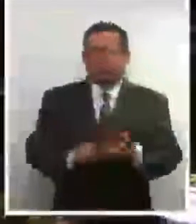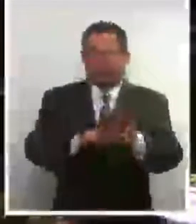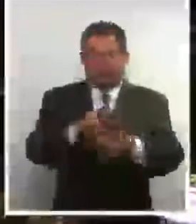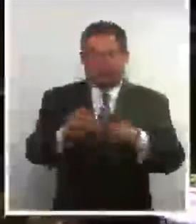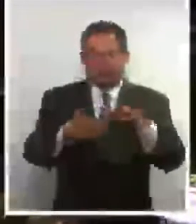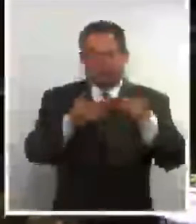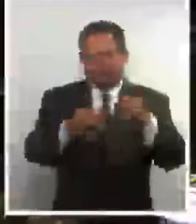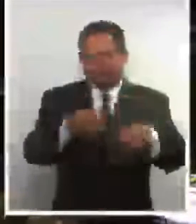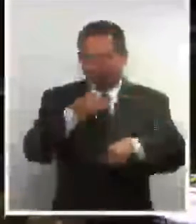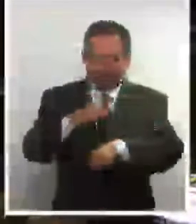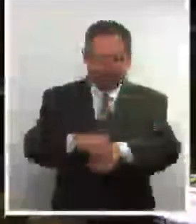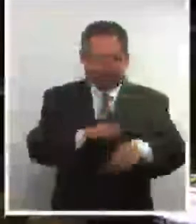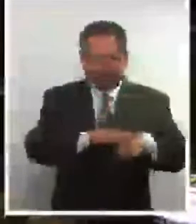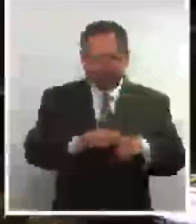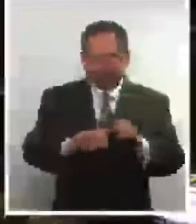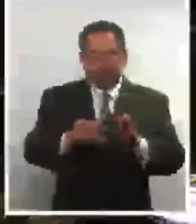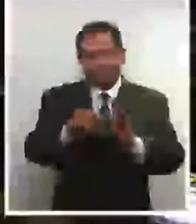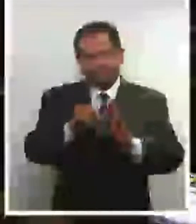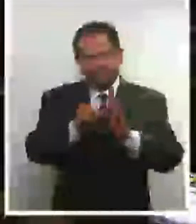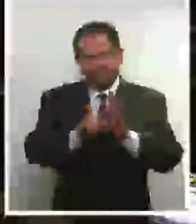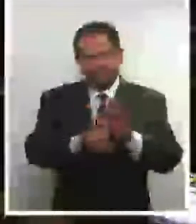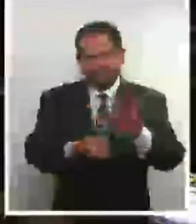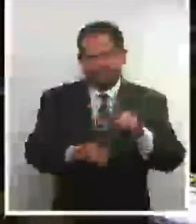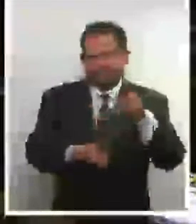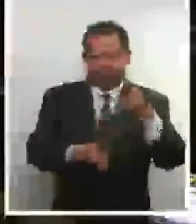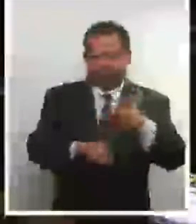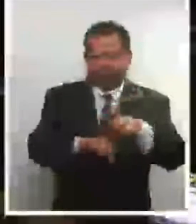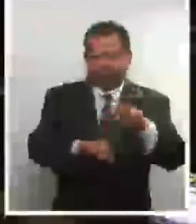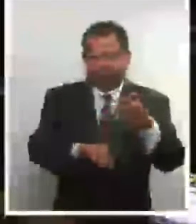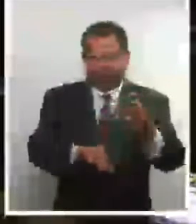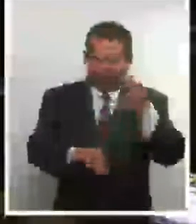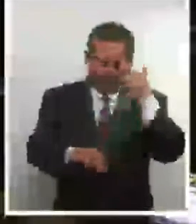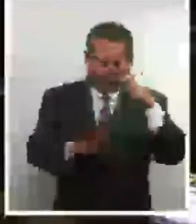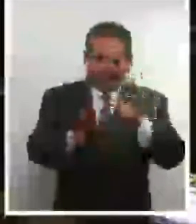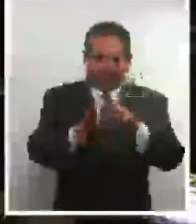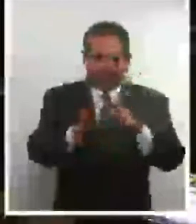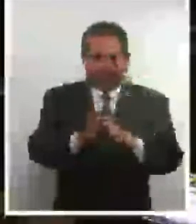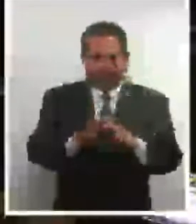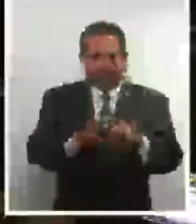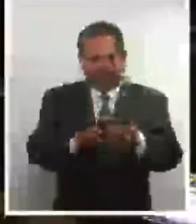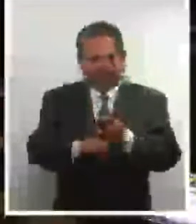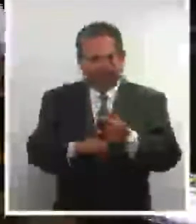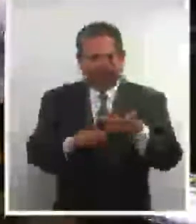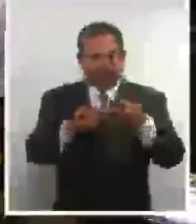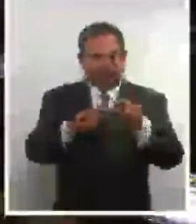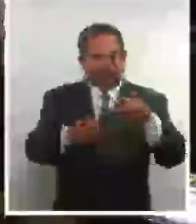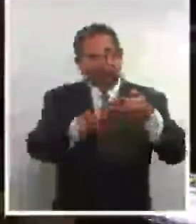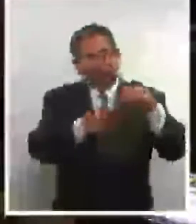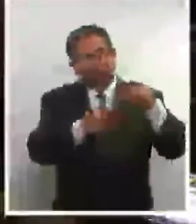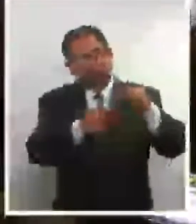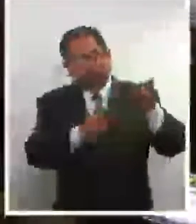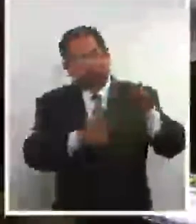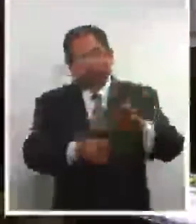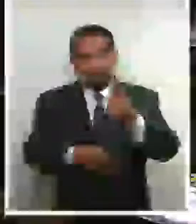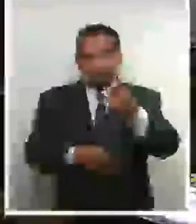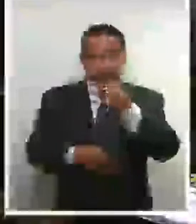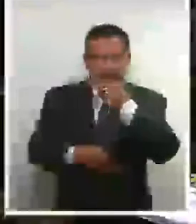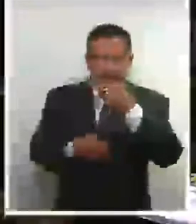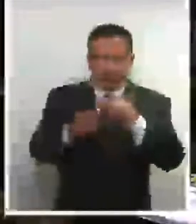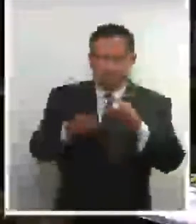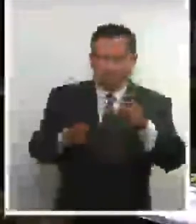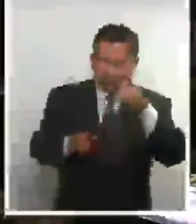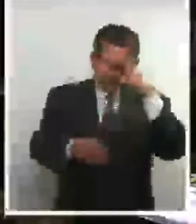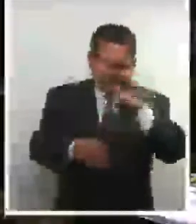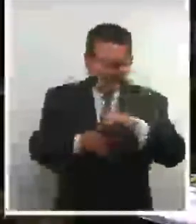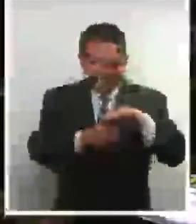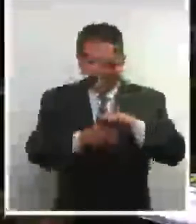Nuevamente, háganse los avisos a que se refiere el artículo 42, numeral 3 para el Reglamento del Gobierno Interior. Ábrase el sistema electrónico por 1 minuto